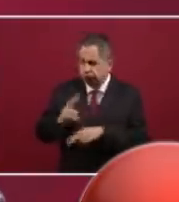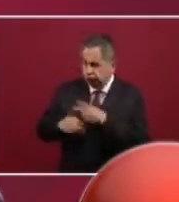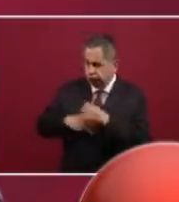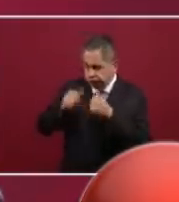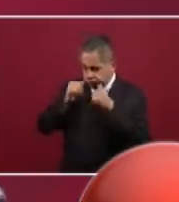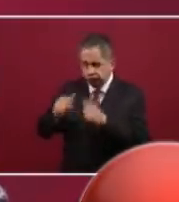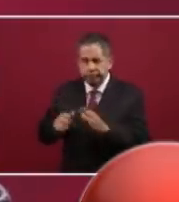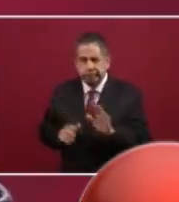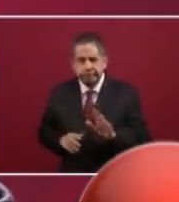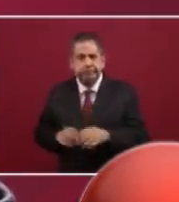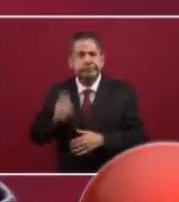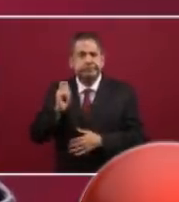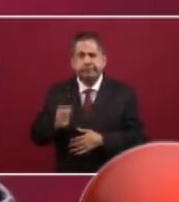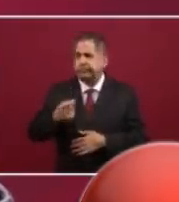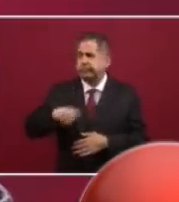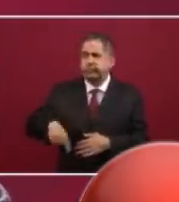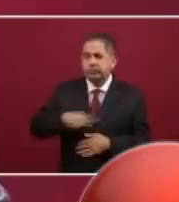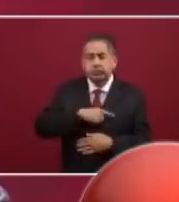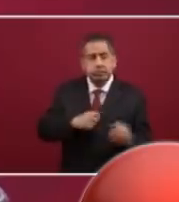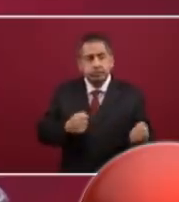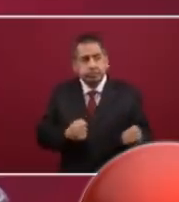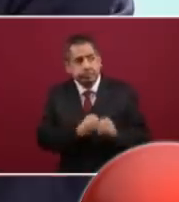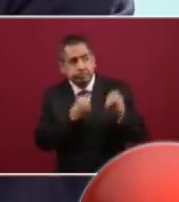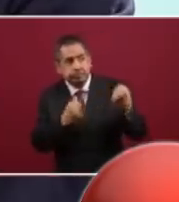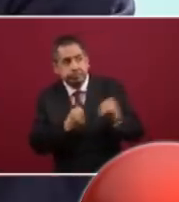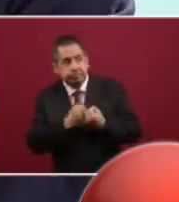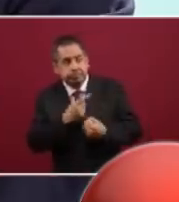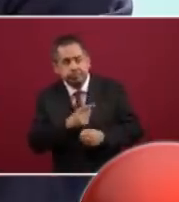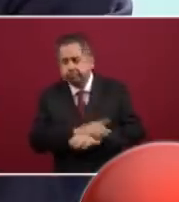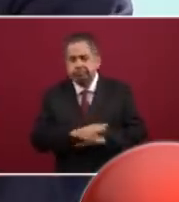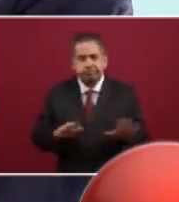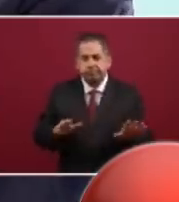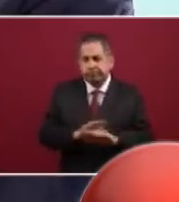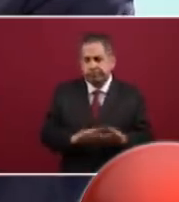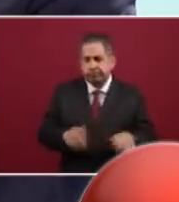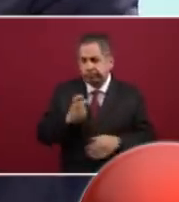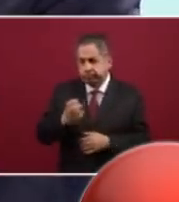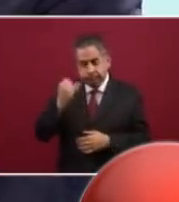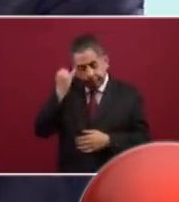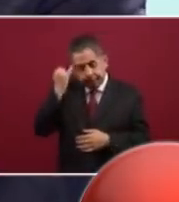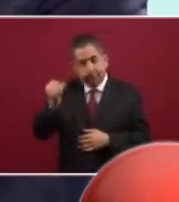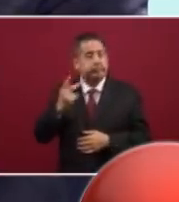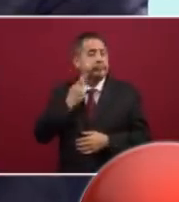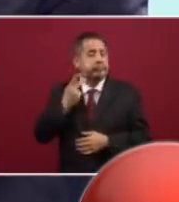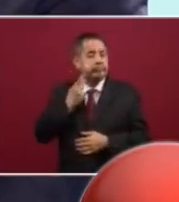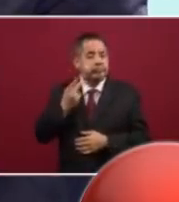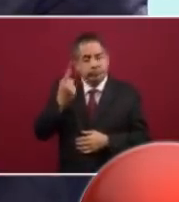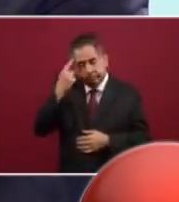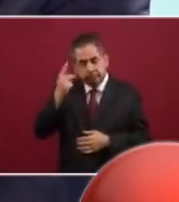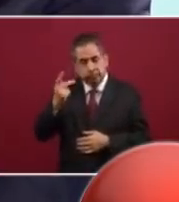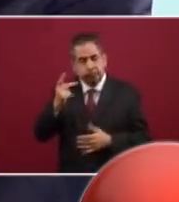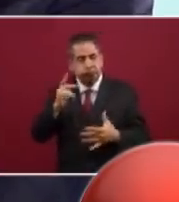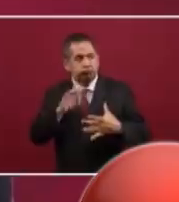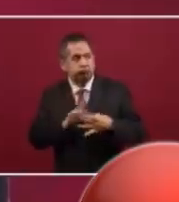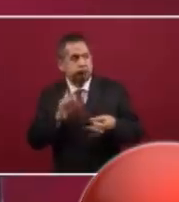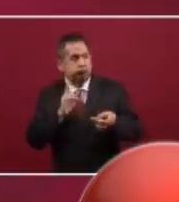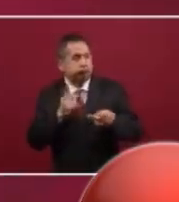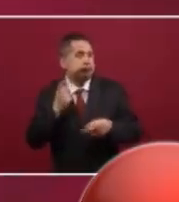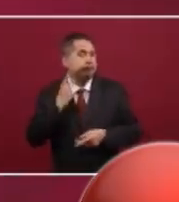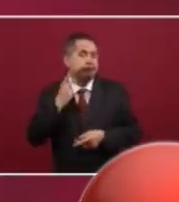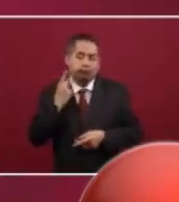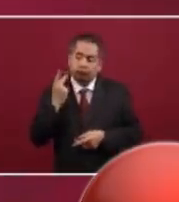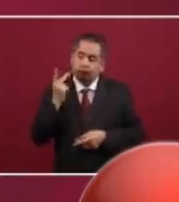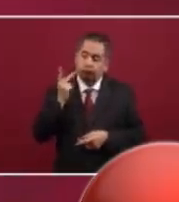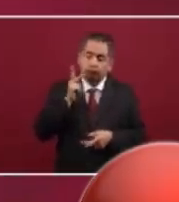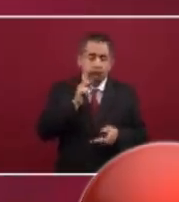evitar la confrontación. Para eso se inventó la política, para evitar la confrontación,